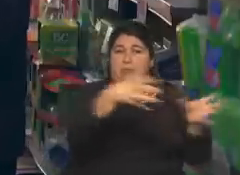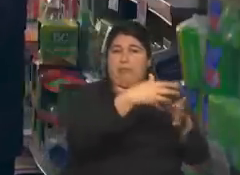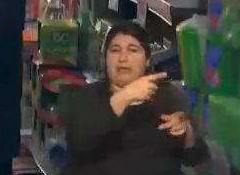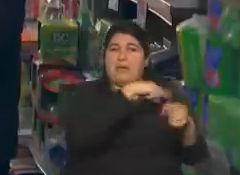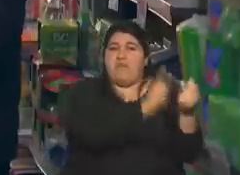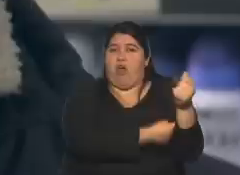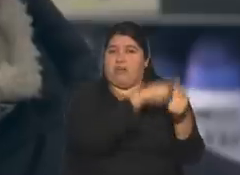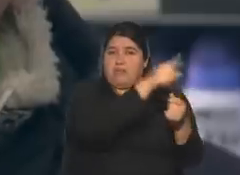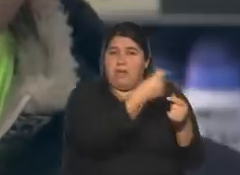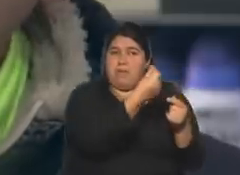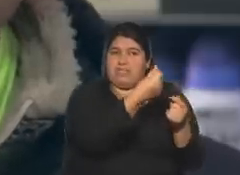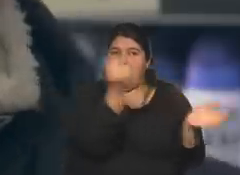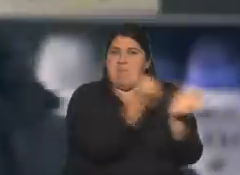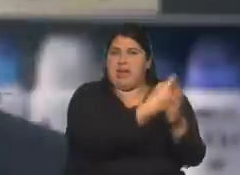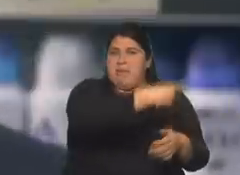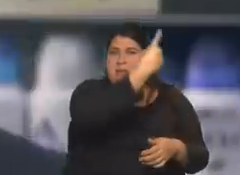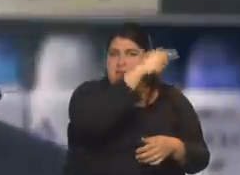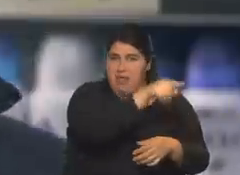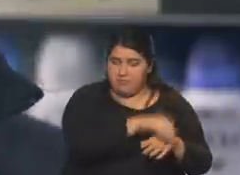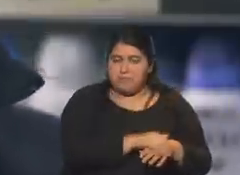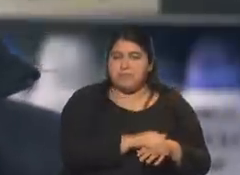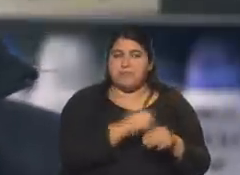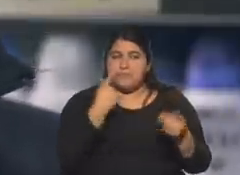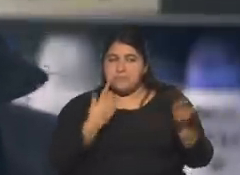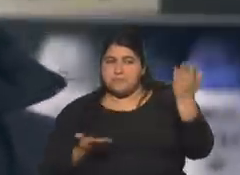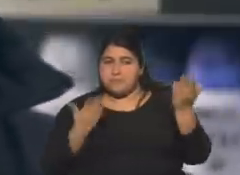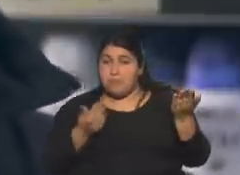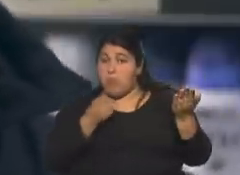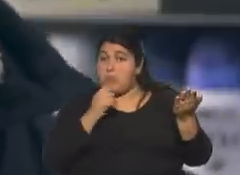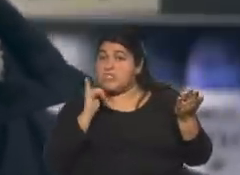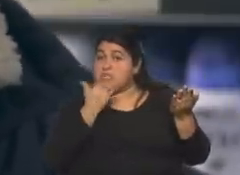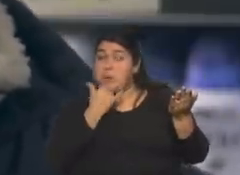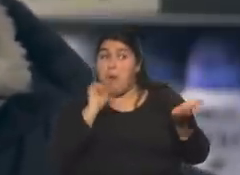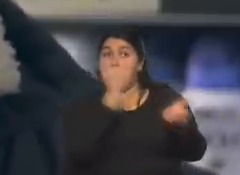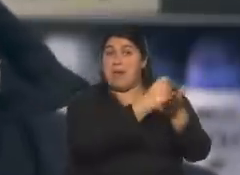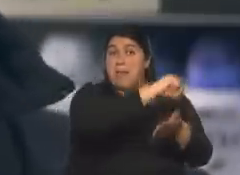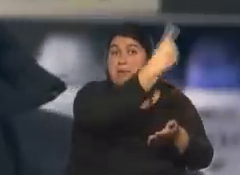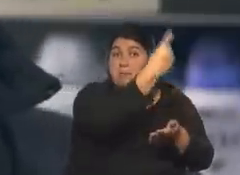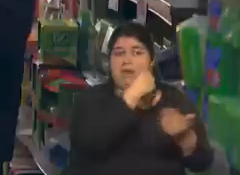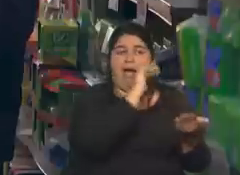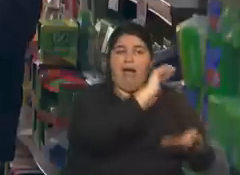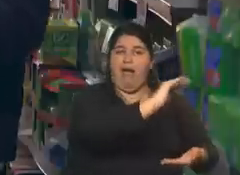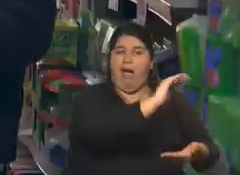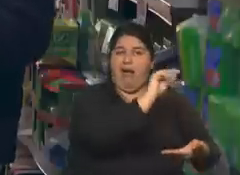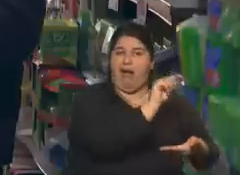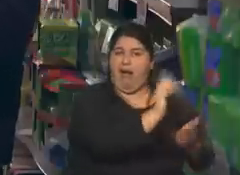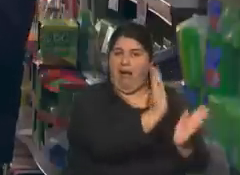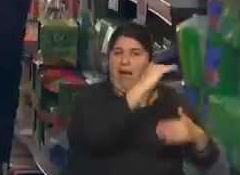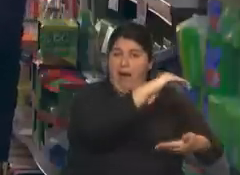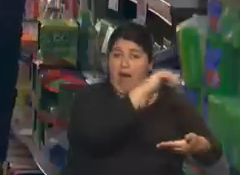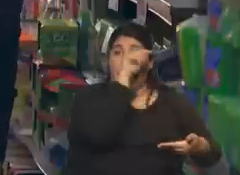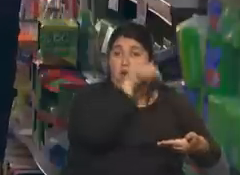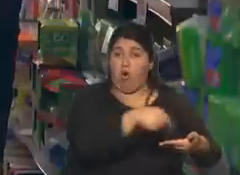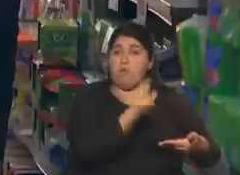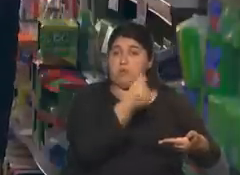las primeras marcas. Entonces empezamos a encontrar que, por ejemplo, una yerba de primera marca que viene en cajita, esa yerba hoy